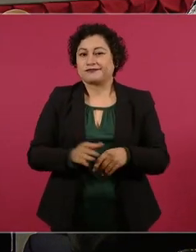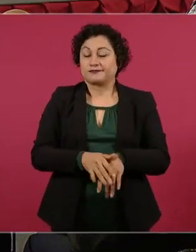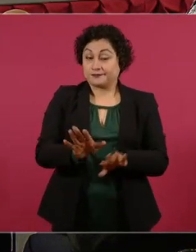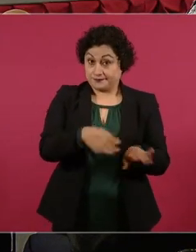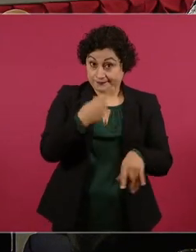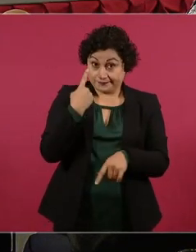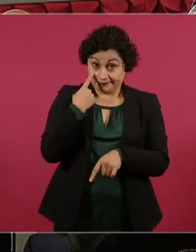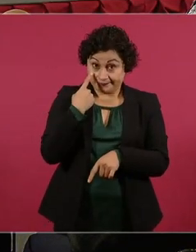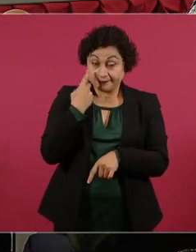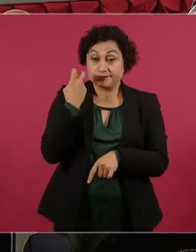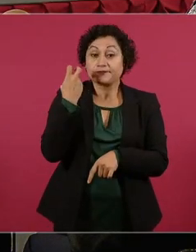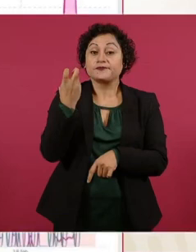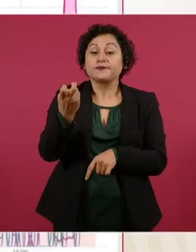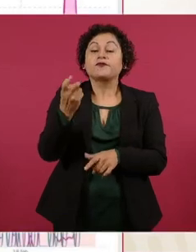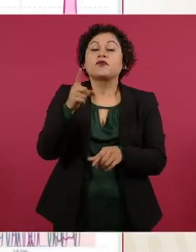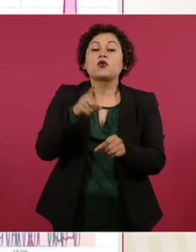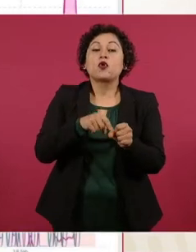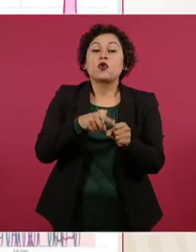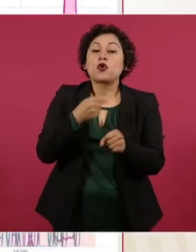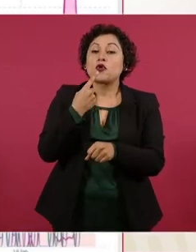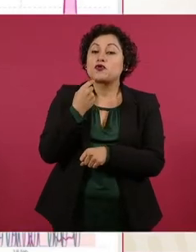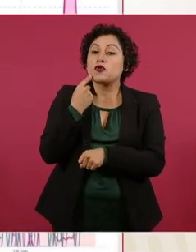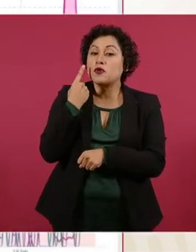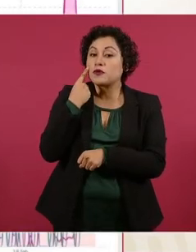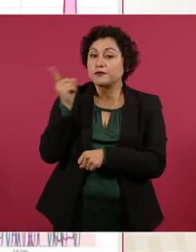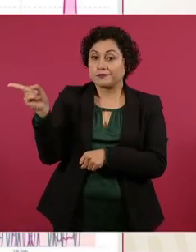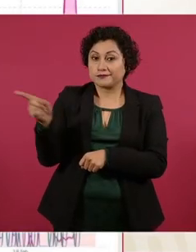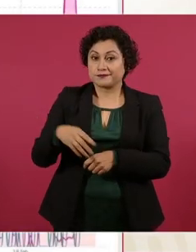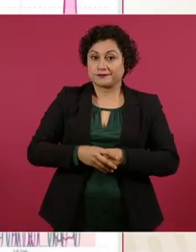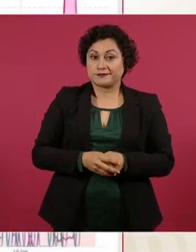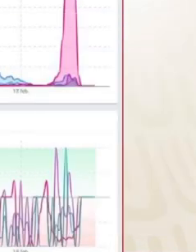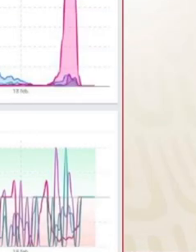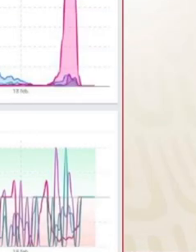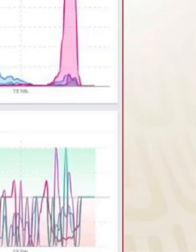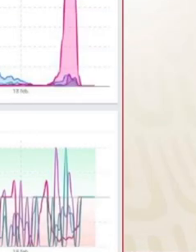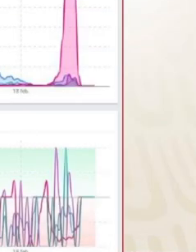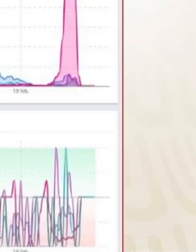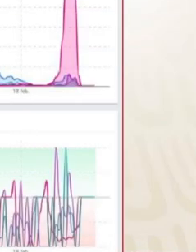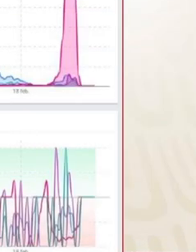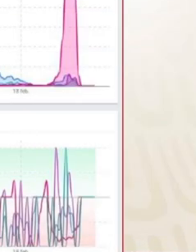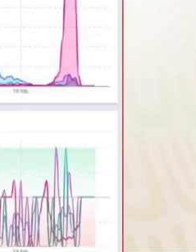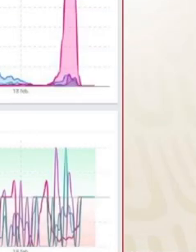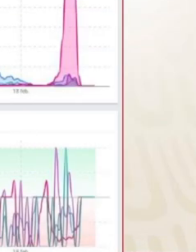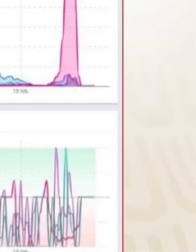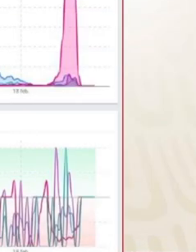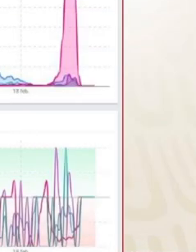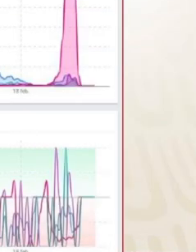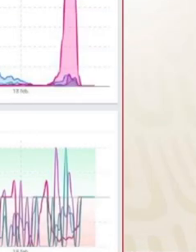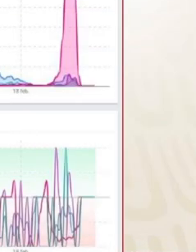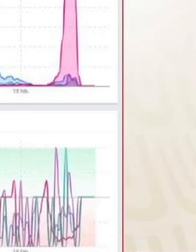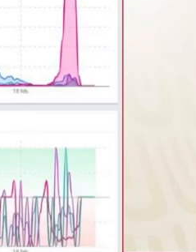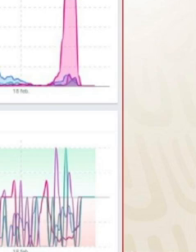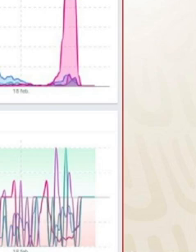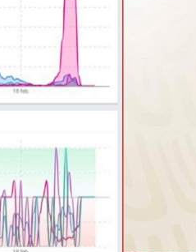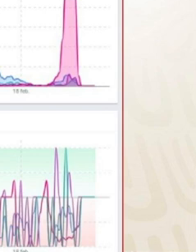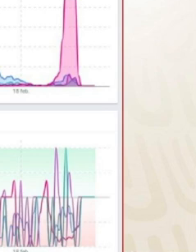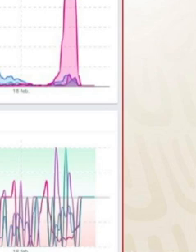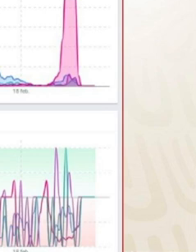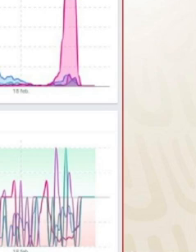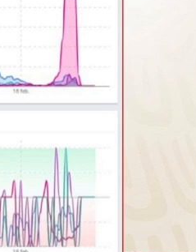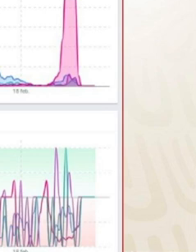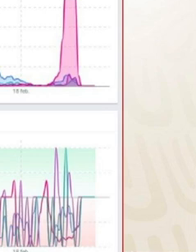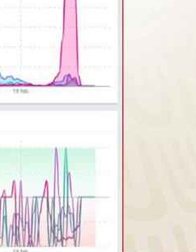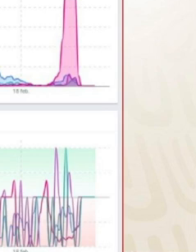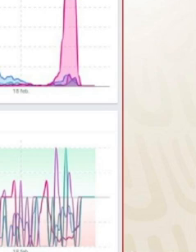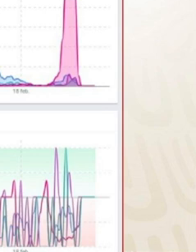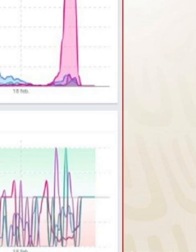ver en qué se equivocaron. Es imposible que alguien no escriba bien, o sea,